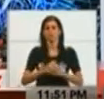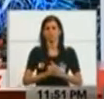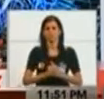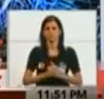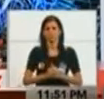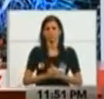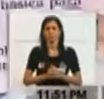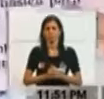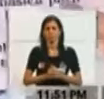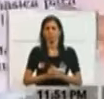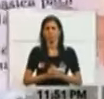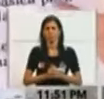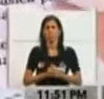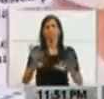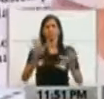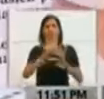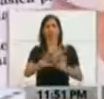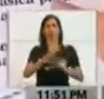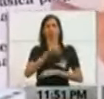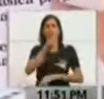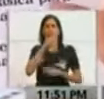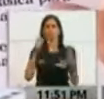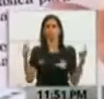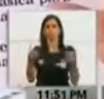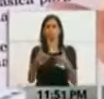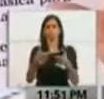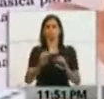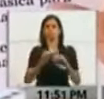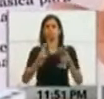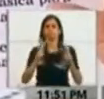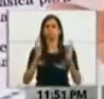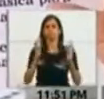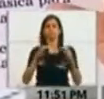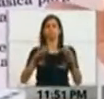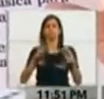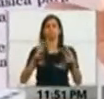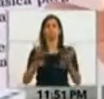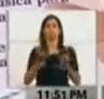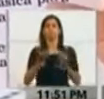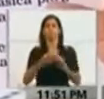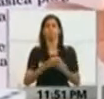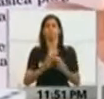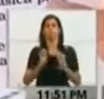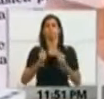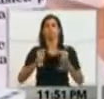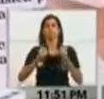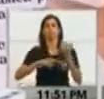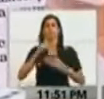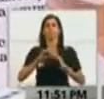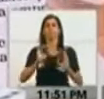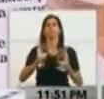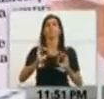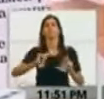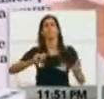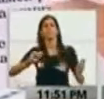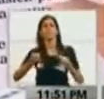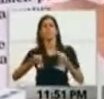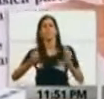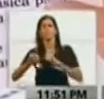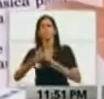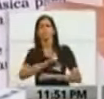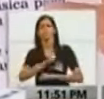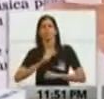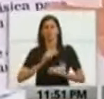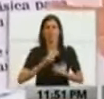Pérez en rueda de prensa, este año entrará en marcha programa de privatización en el año 90. Ya habíamos pasado por el año